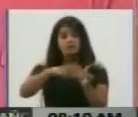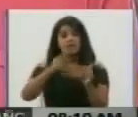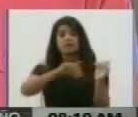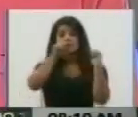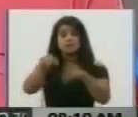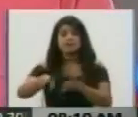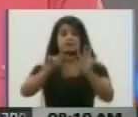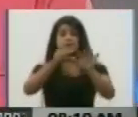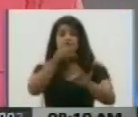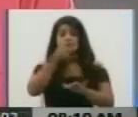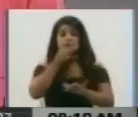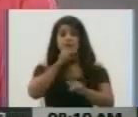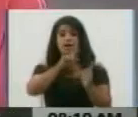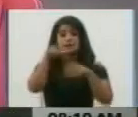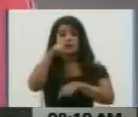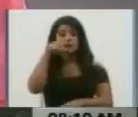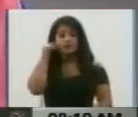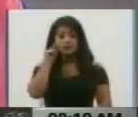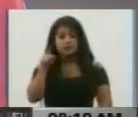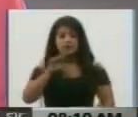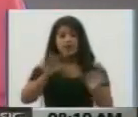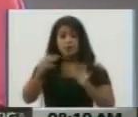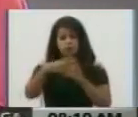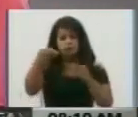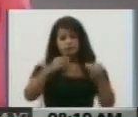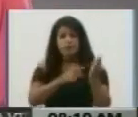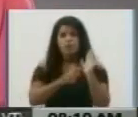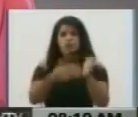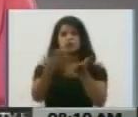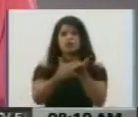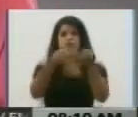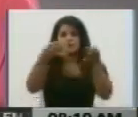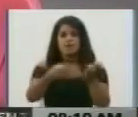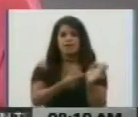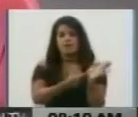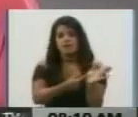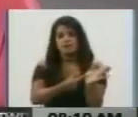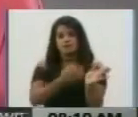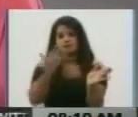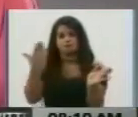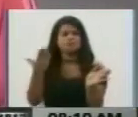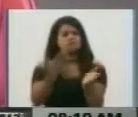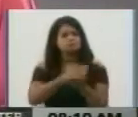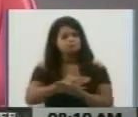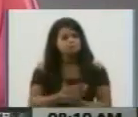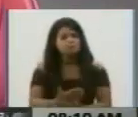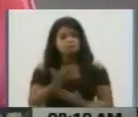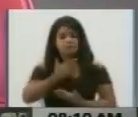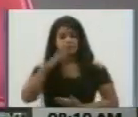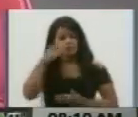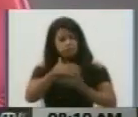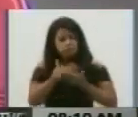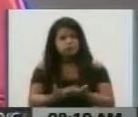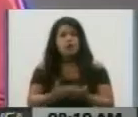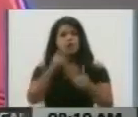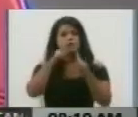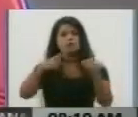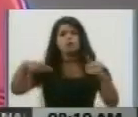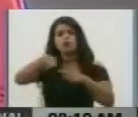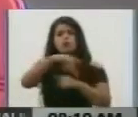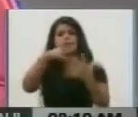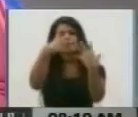tarde en la sala José Félix Rivas, el Teatro Teresa Carreño, la presentación de este libro, Modesto Aporte desde Venezuela a la comprensión